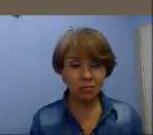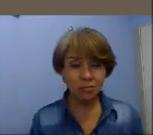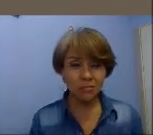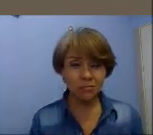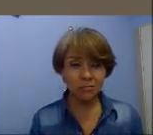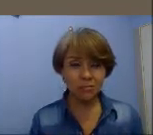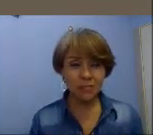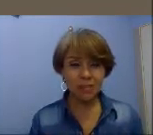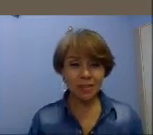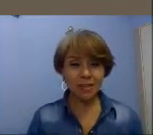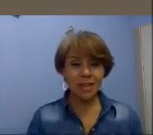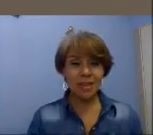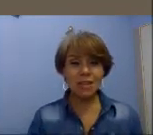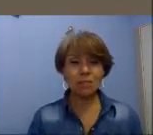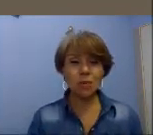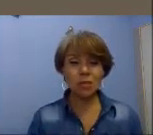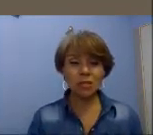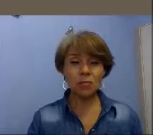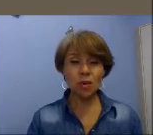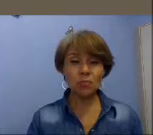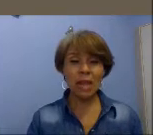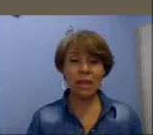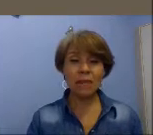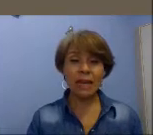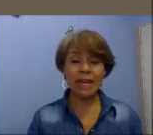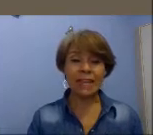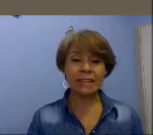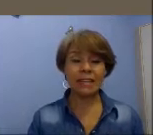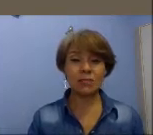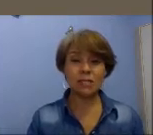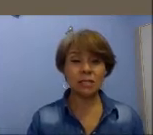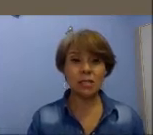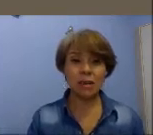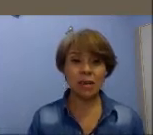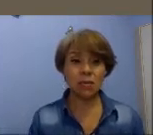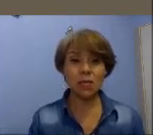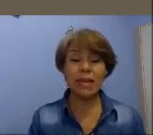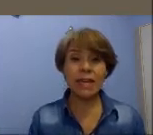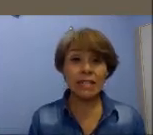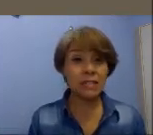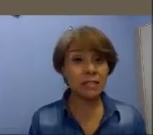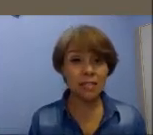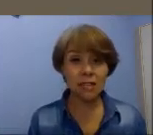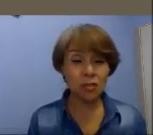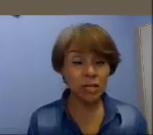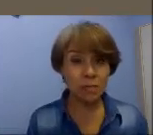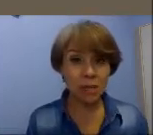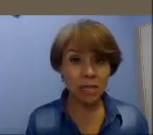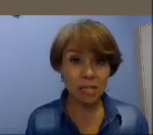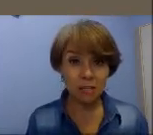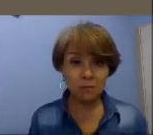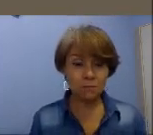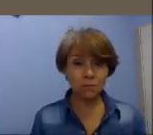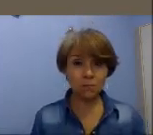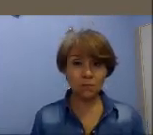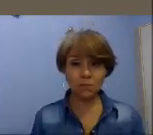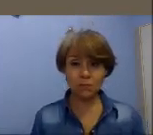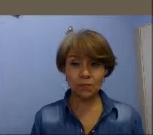hacerlo? Y por último, en la imagen que tenemos hasta abajo, ¿qué está haciendo ese